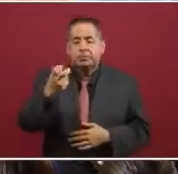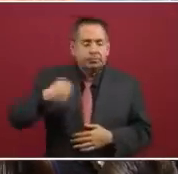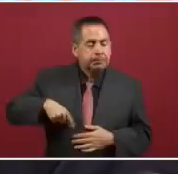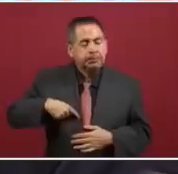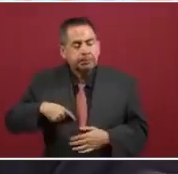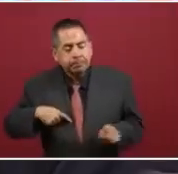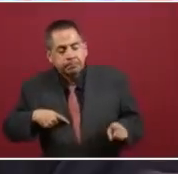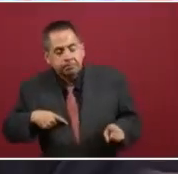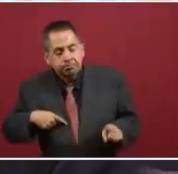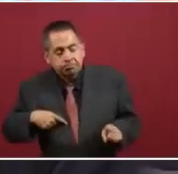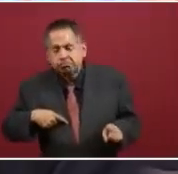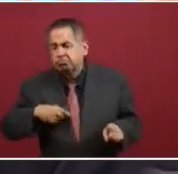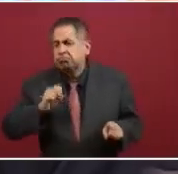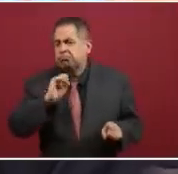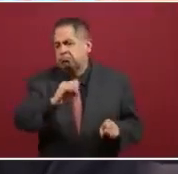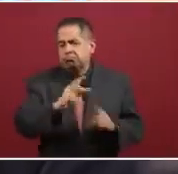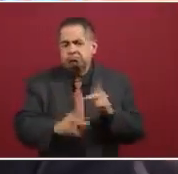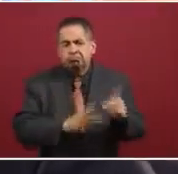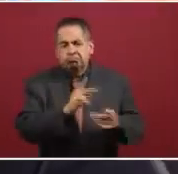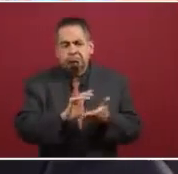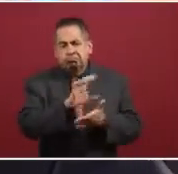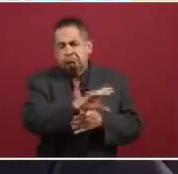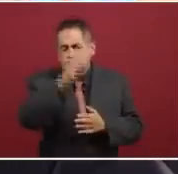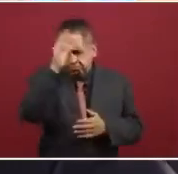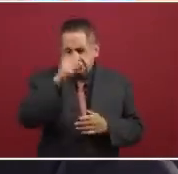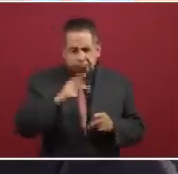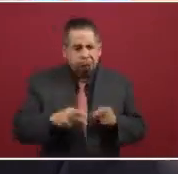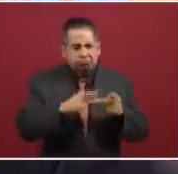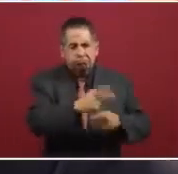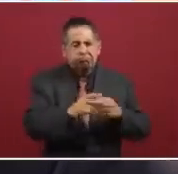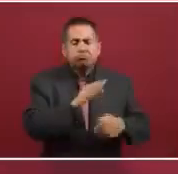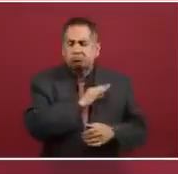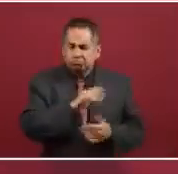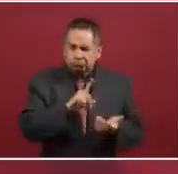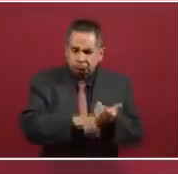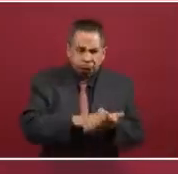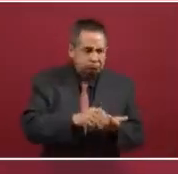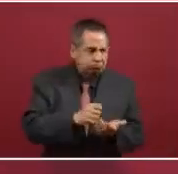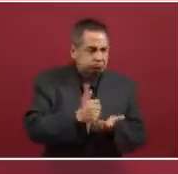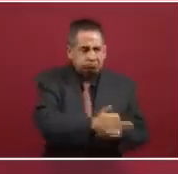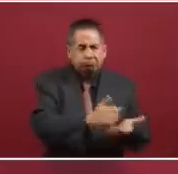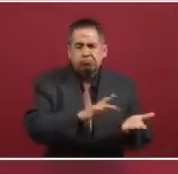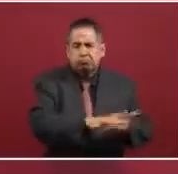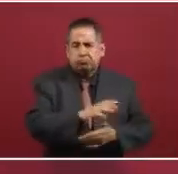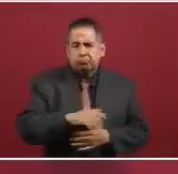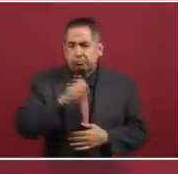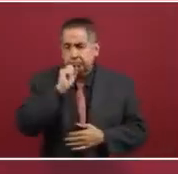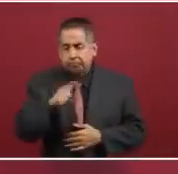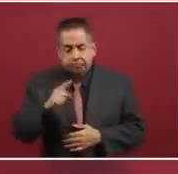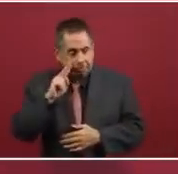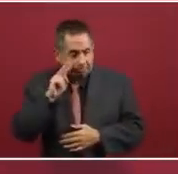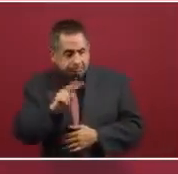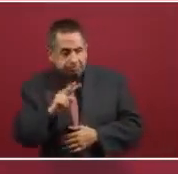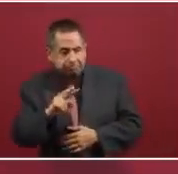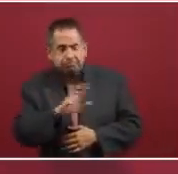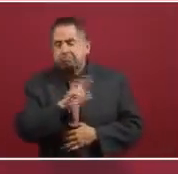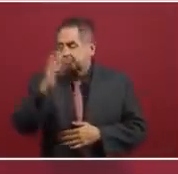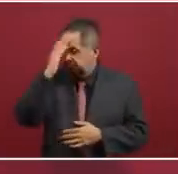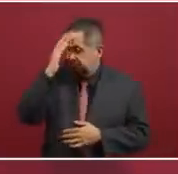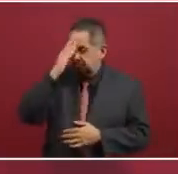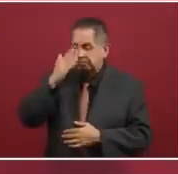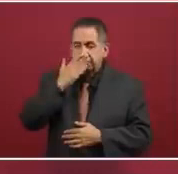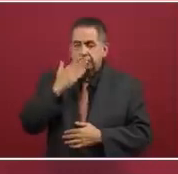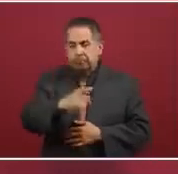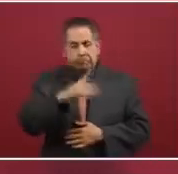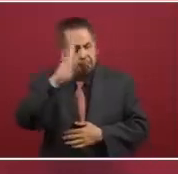un componente adicional. Asimismo, reconocemos el compromiso absoluto que ha mostrado